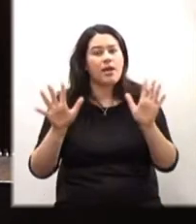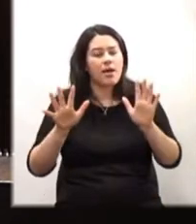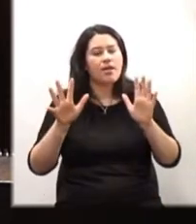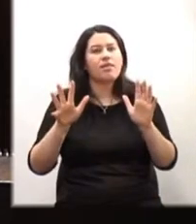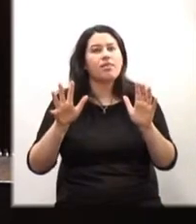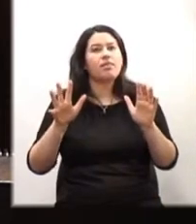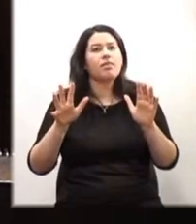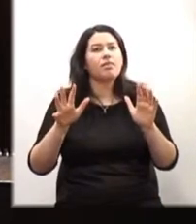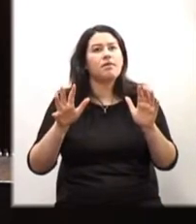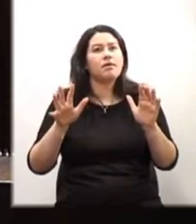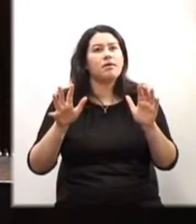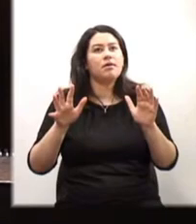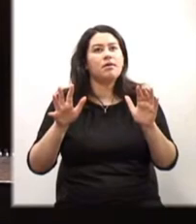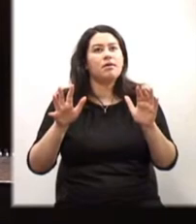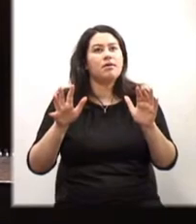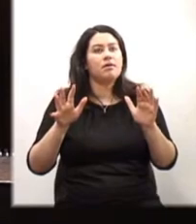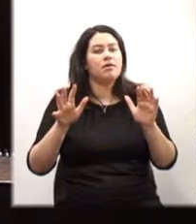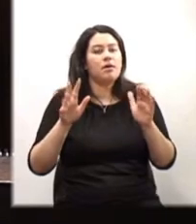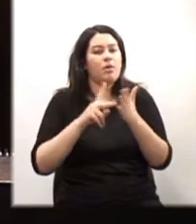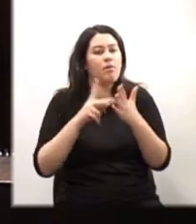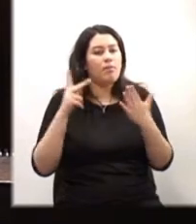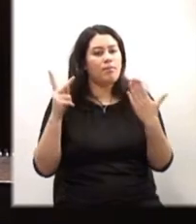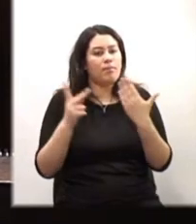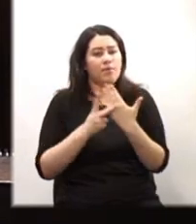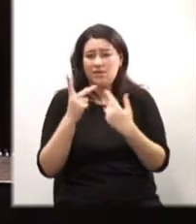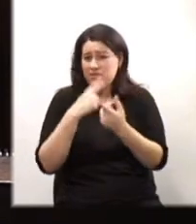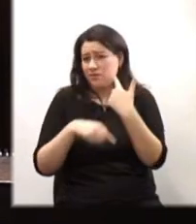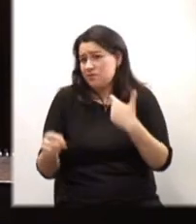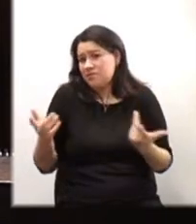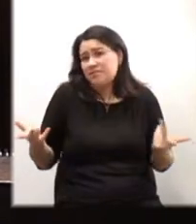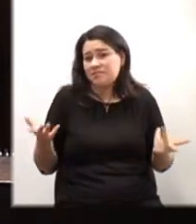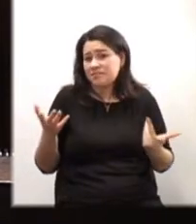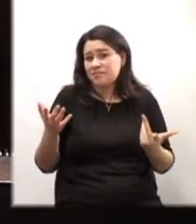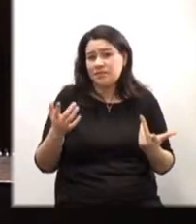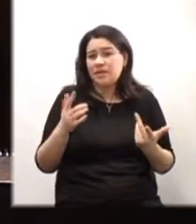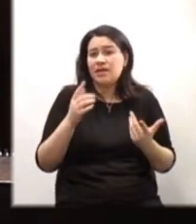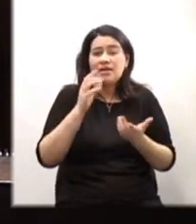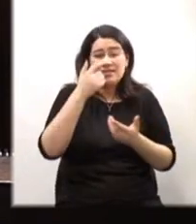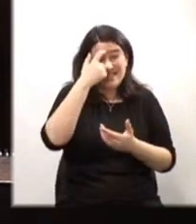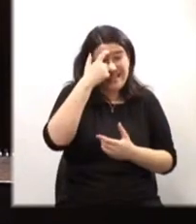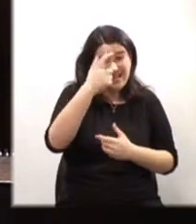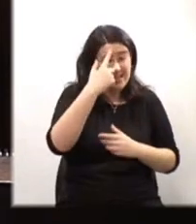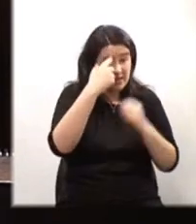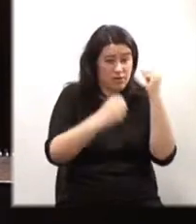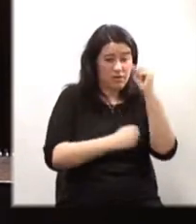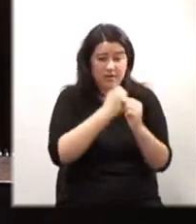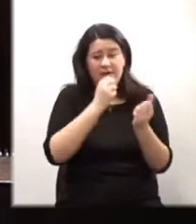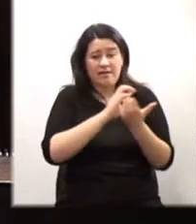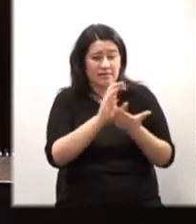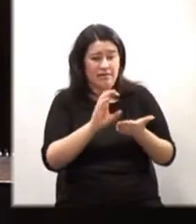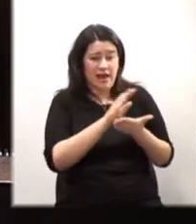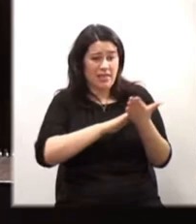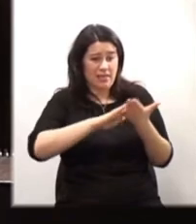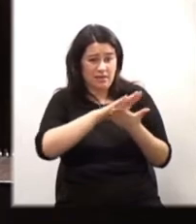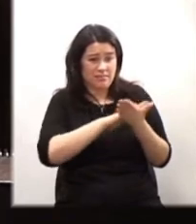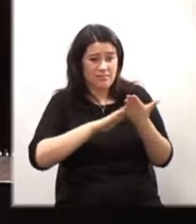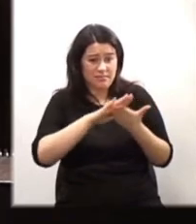en un proyecto. Entonces, no hay nada para ciencia y tecnología, no hay